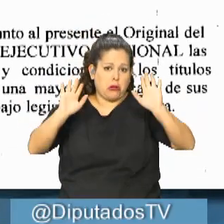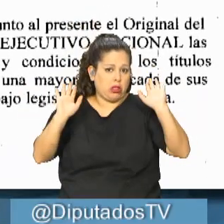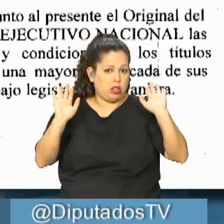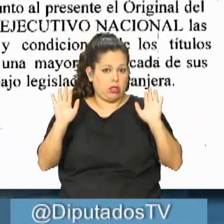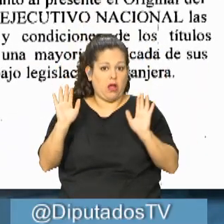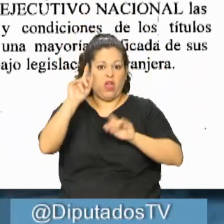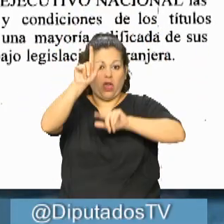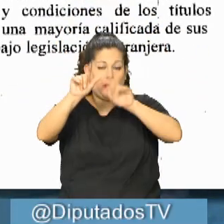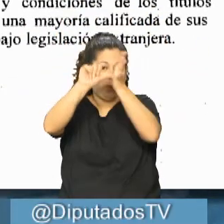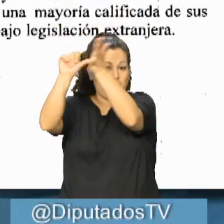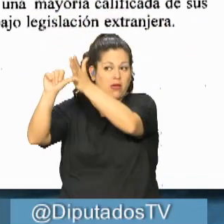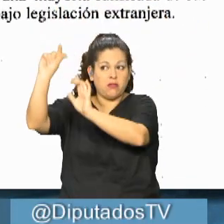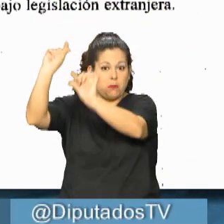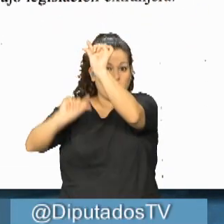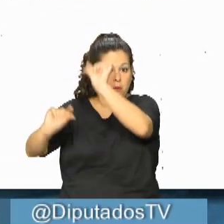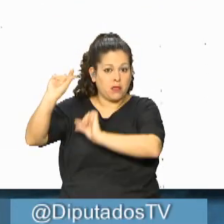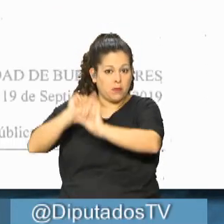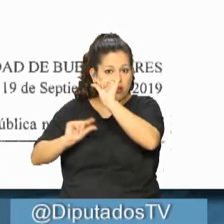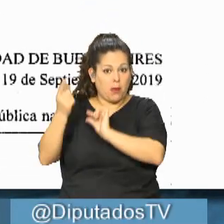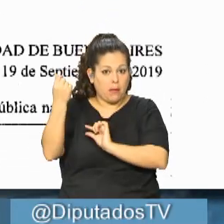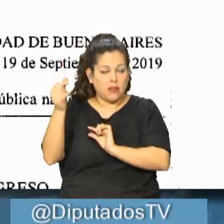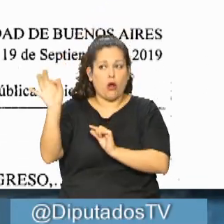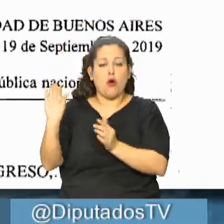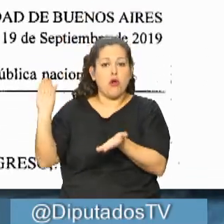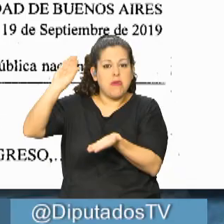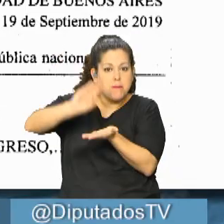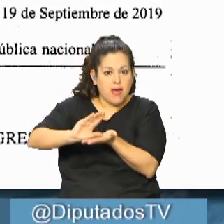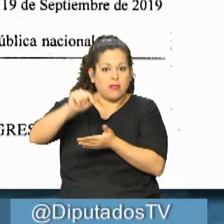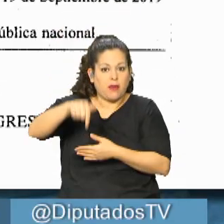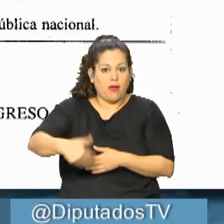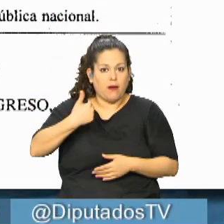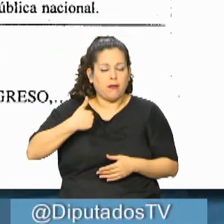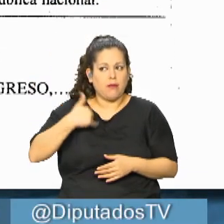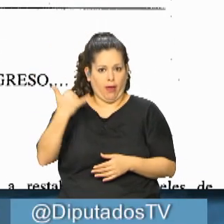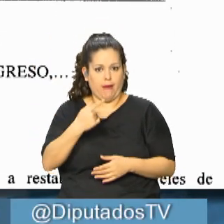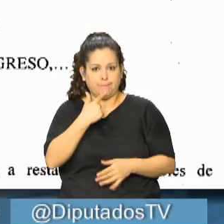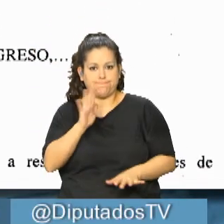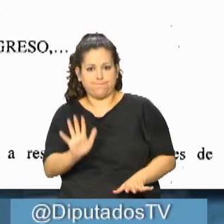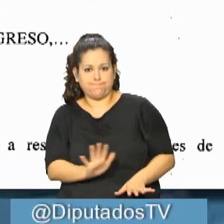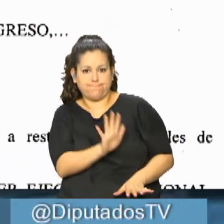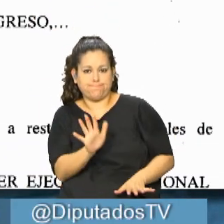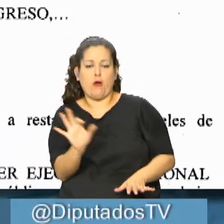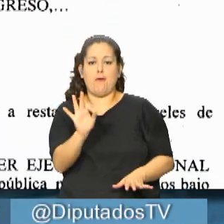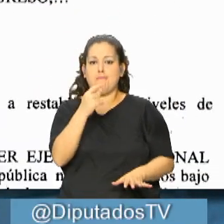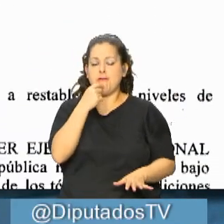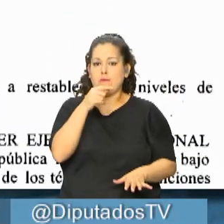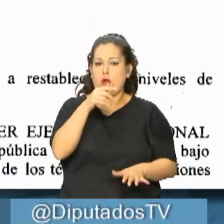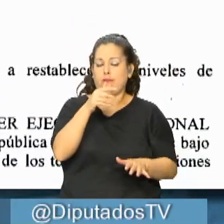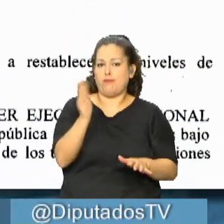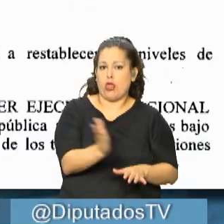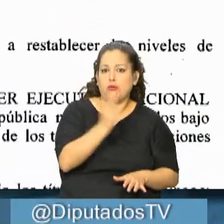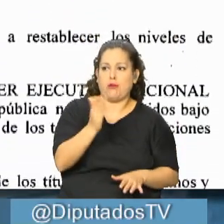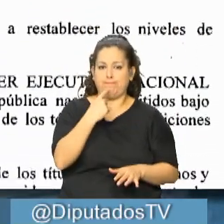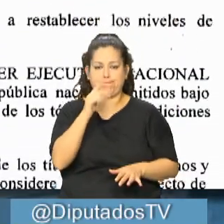prestan dinero, quienes invierten acá, necesitan tener certidumbre, igual que las actividades productivas, igual que todo, digamos,